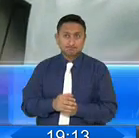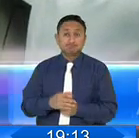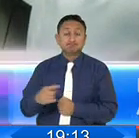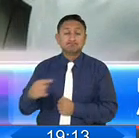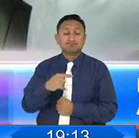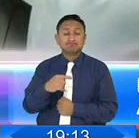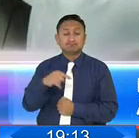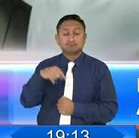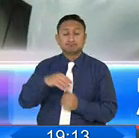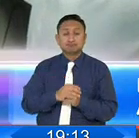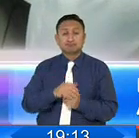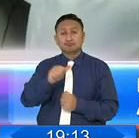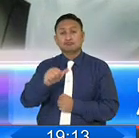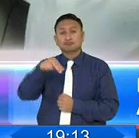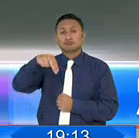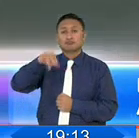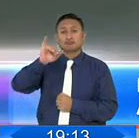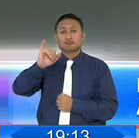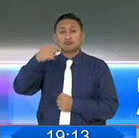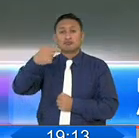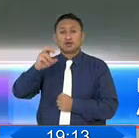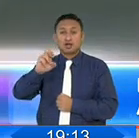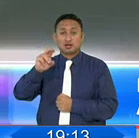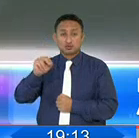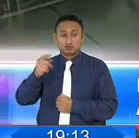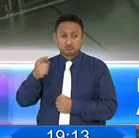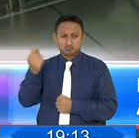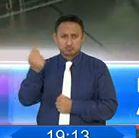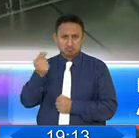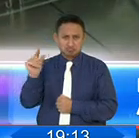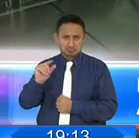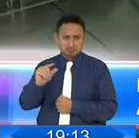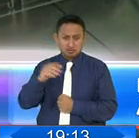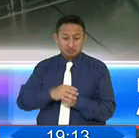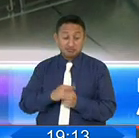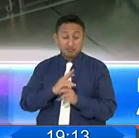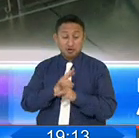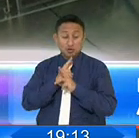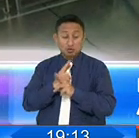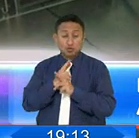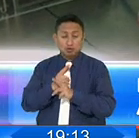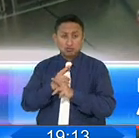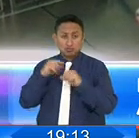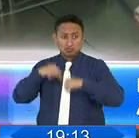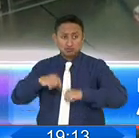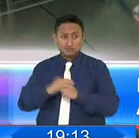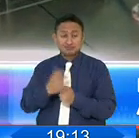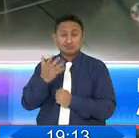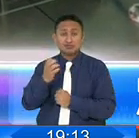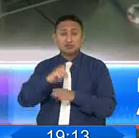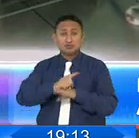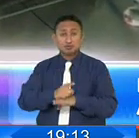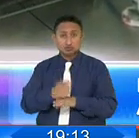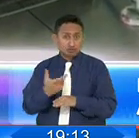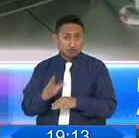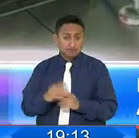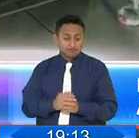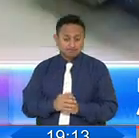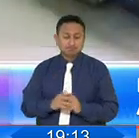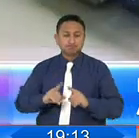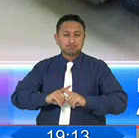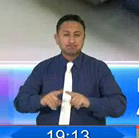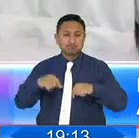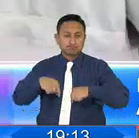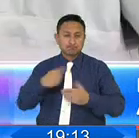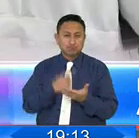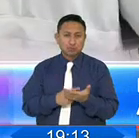Guamán, de las pruebas de antígenos son su costo, que es económico, y el resultado, que se puede obtener en máximo 15 minutos. Pero todavía está